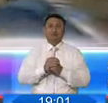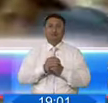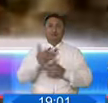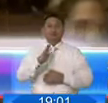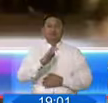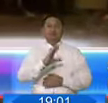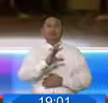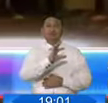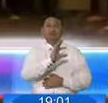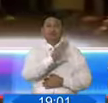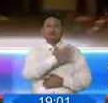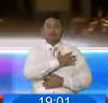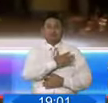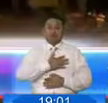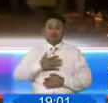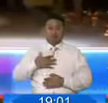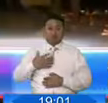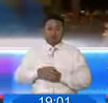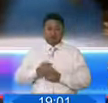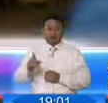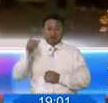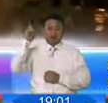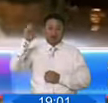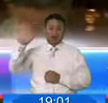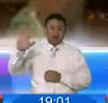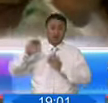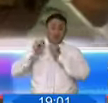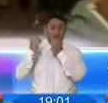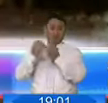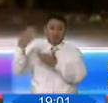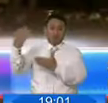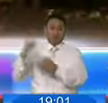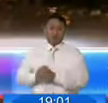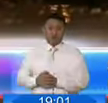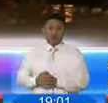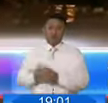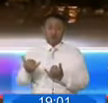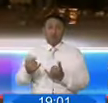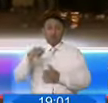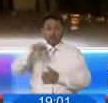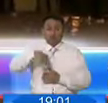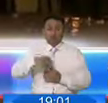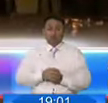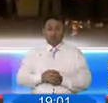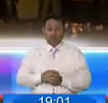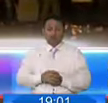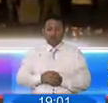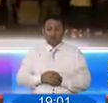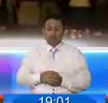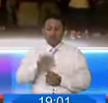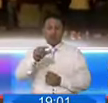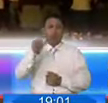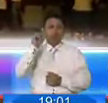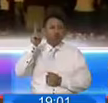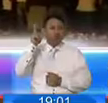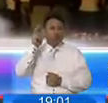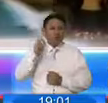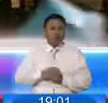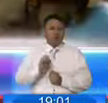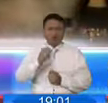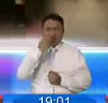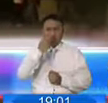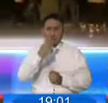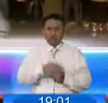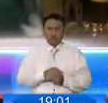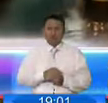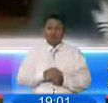quien es una de las líderes de esta organización política y en este momento les vamos a hacer escuchar a observar